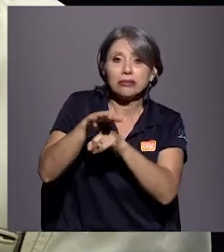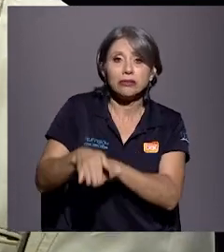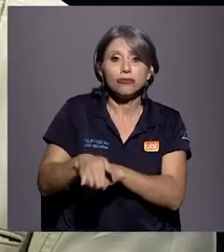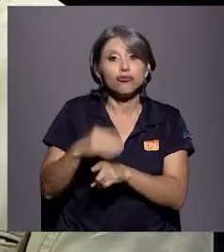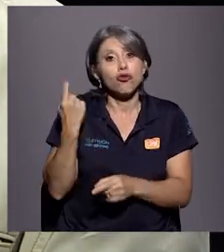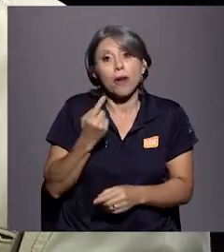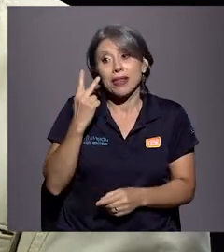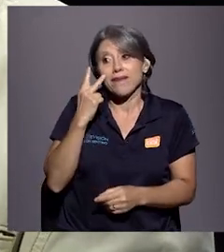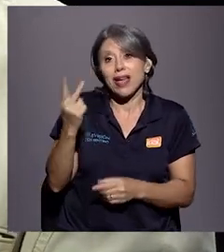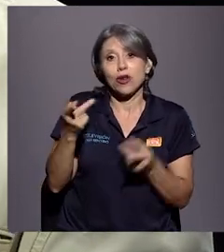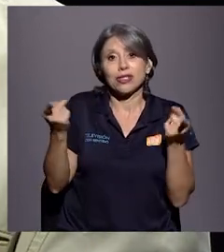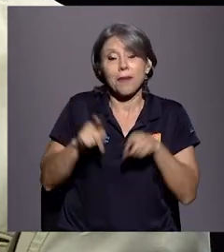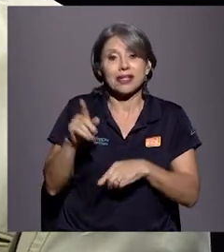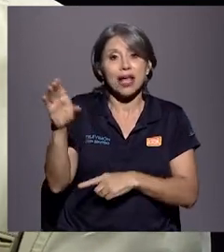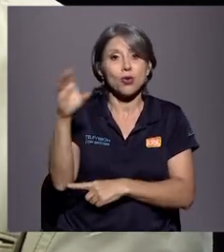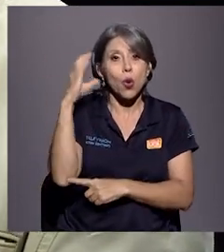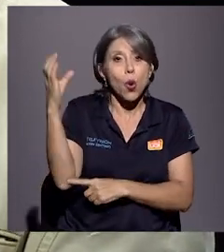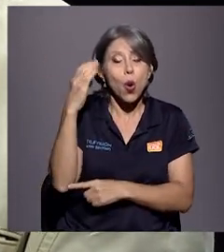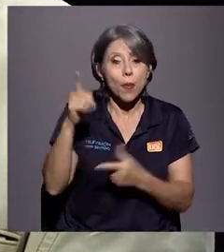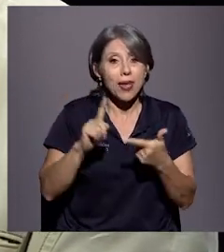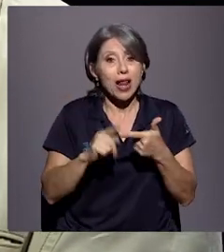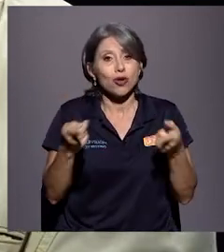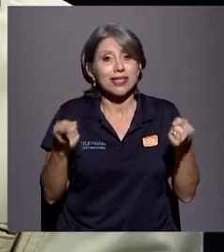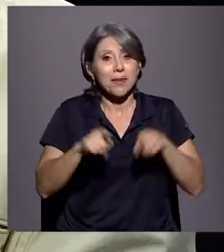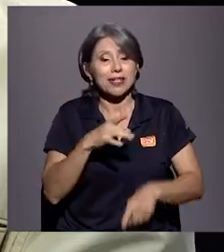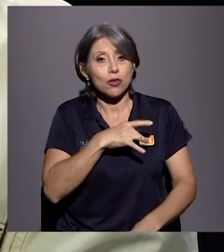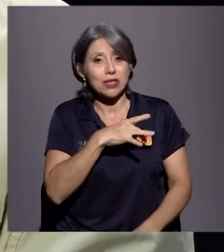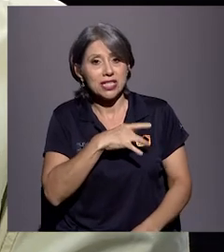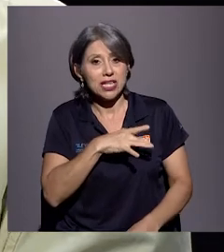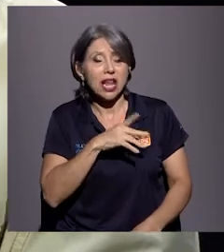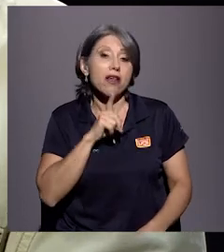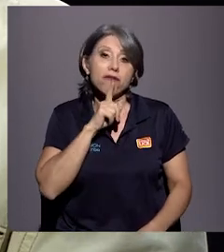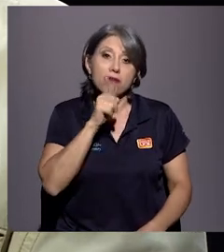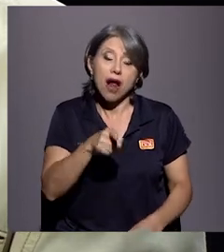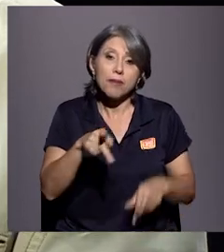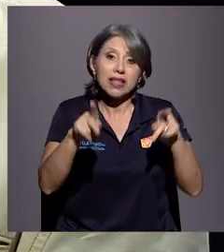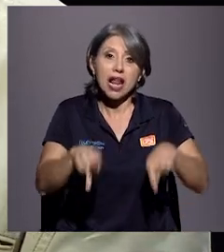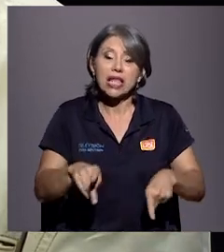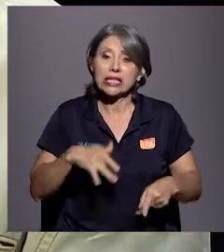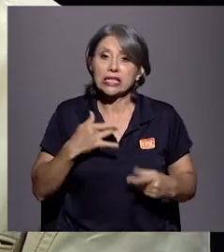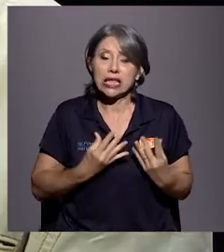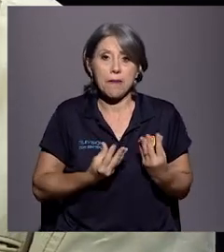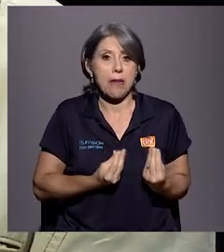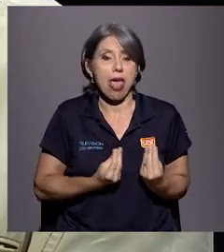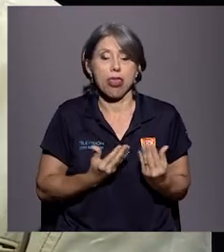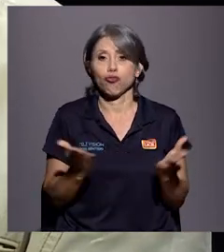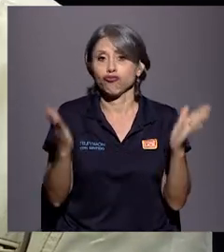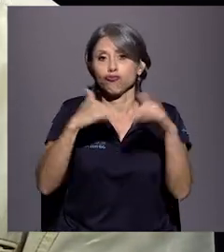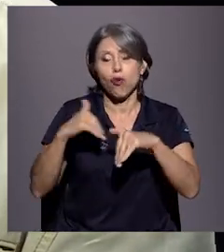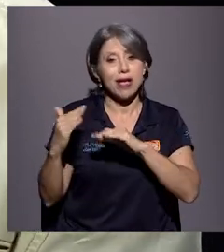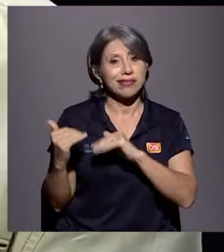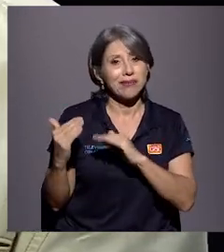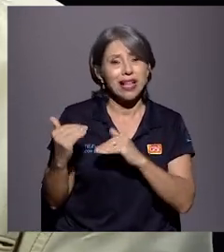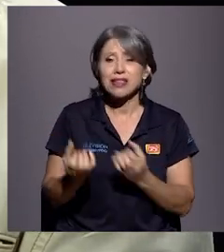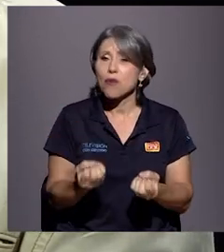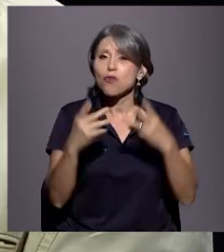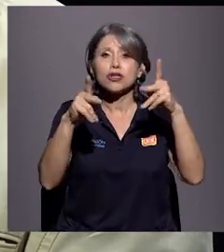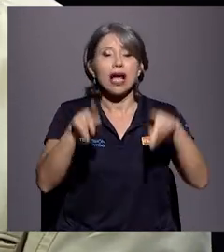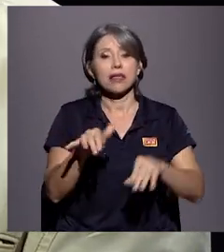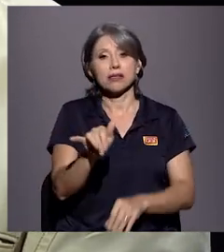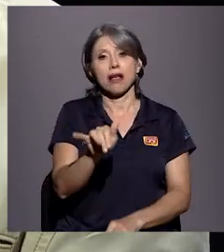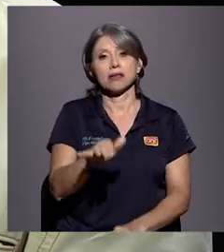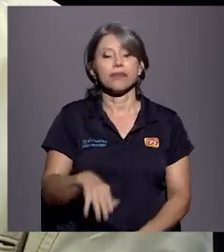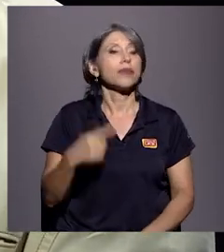pasando en Colombia, lo que está pasando en Chile, etc. Entonces, realmente la gente tiene miedo y no tiene esperanza. Demasiada gente está